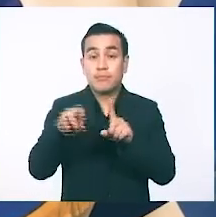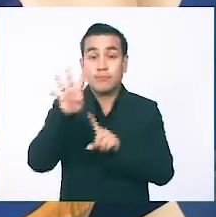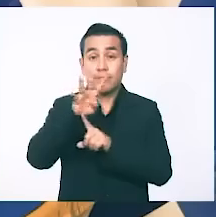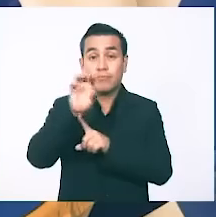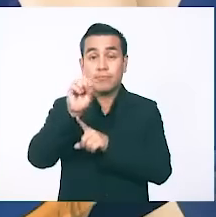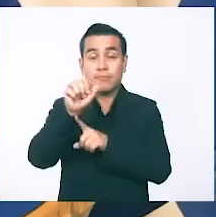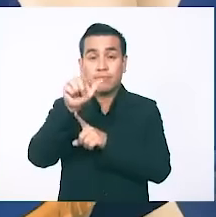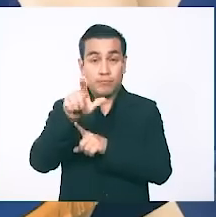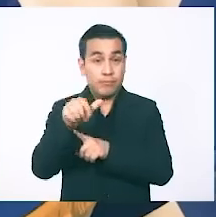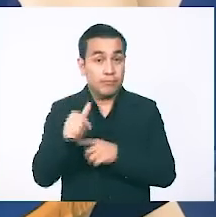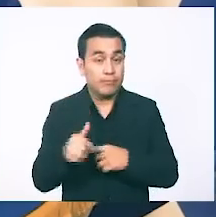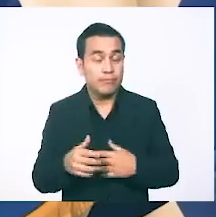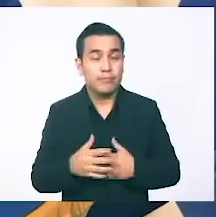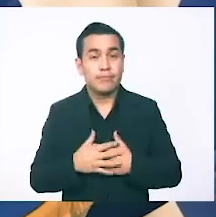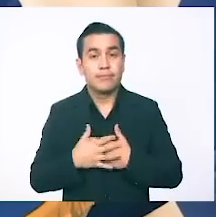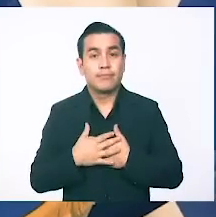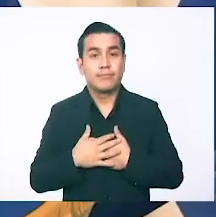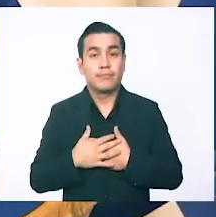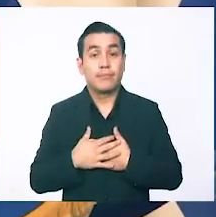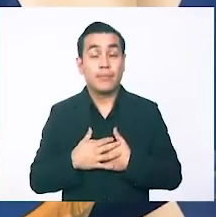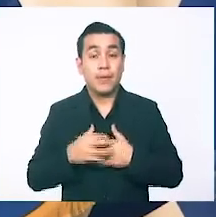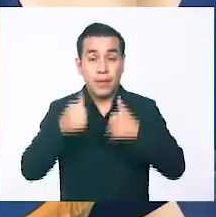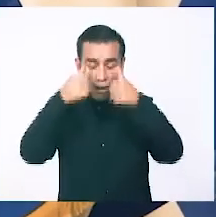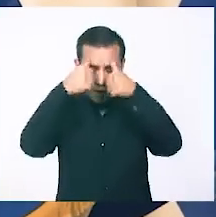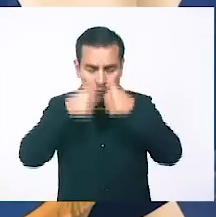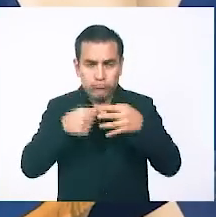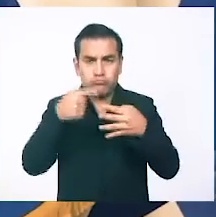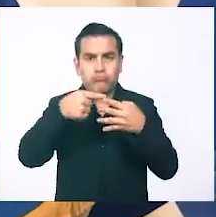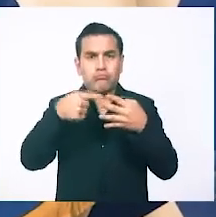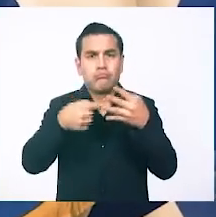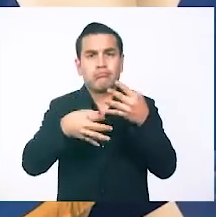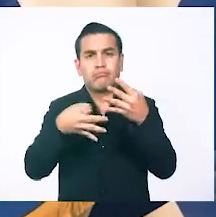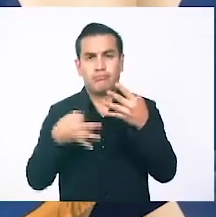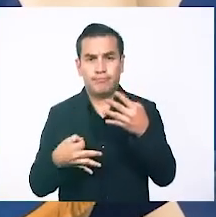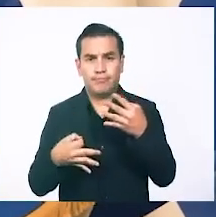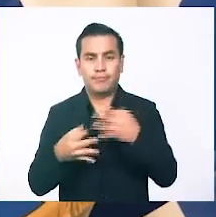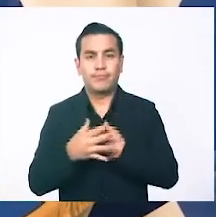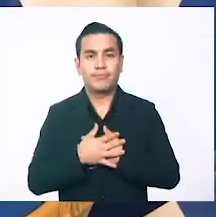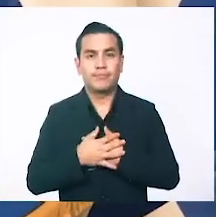Destituían magistrados. Aprobaban leyes.